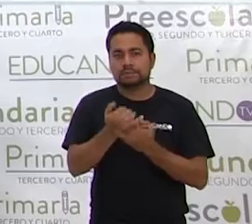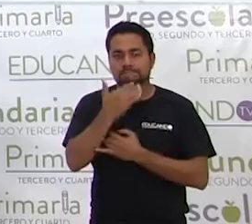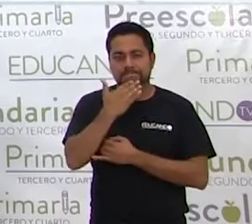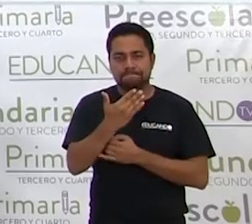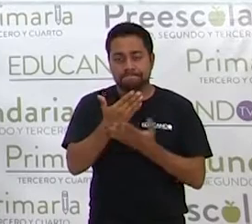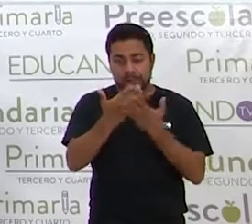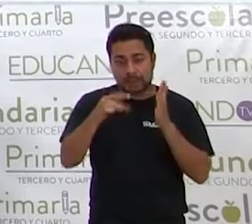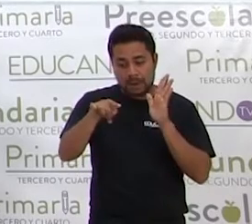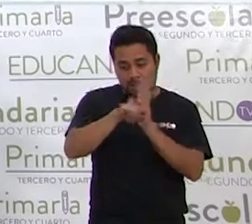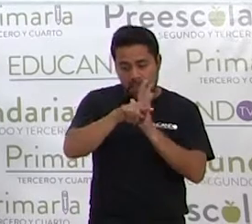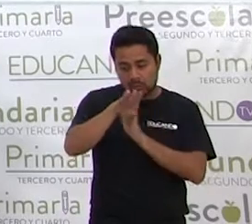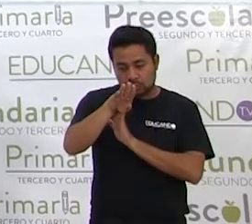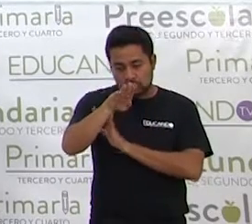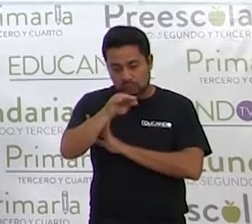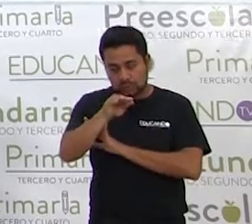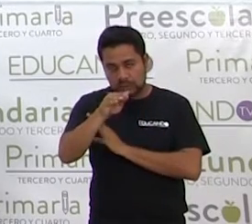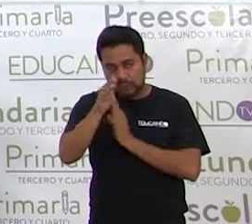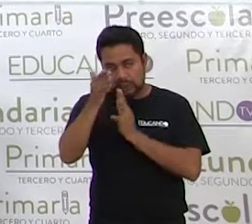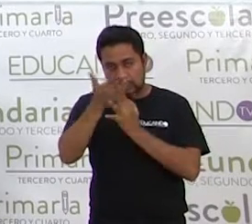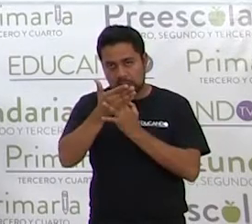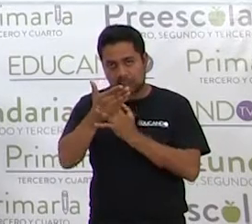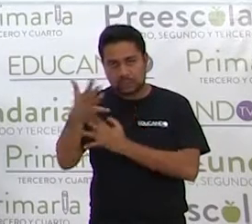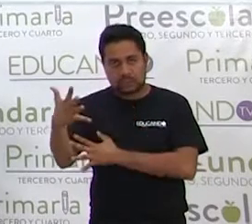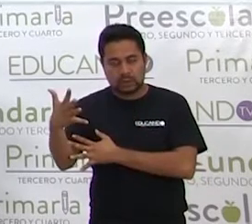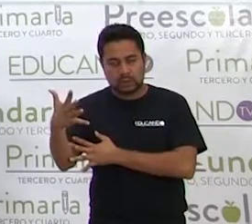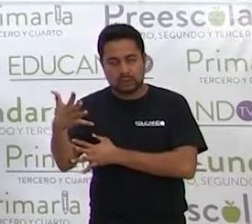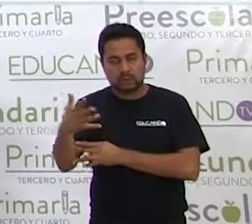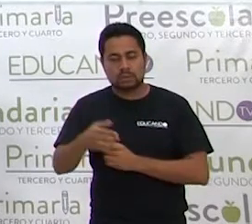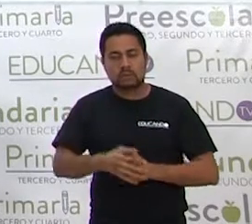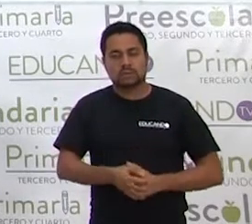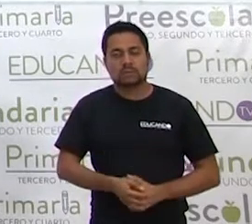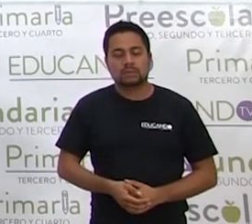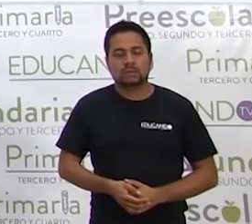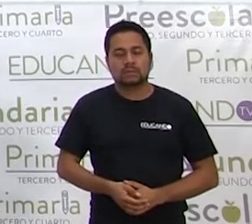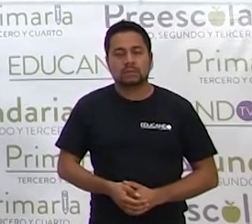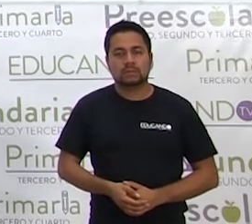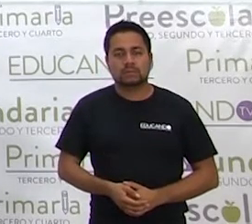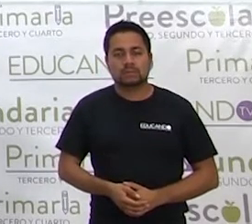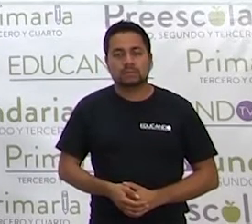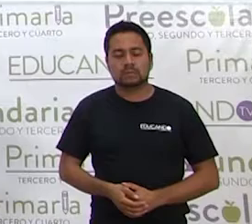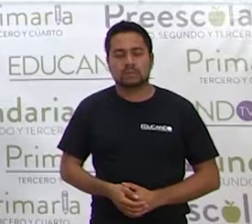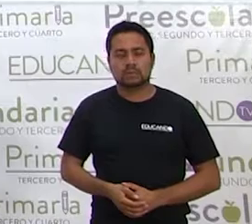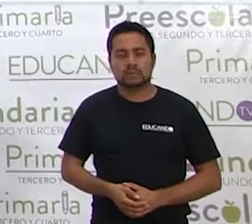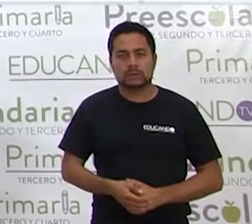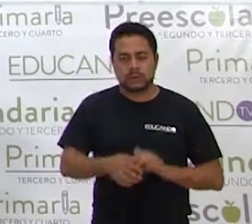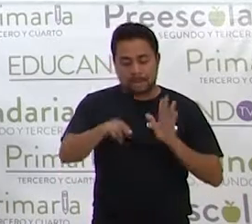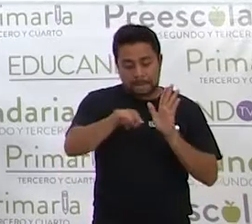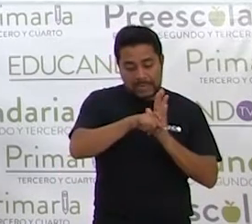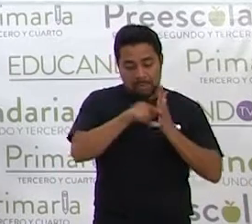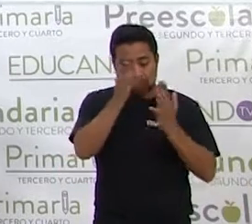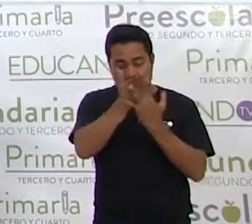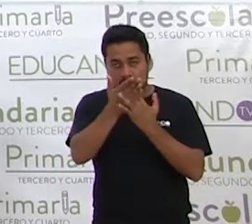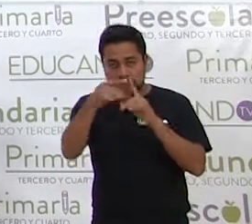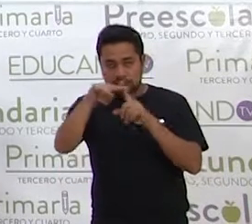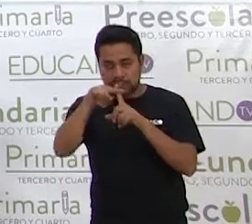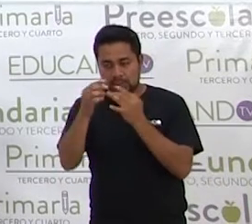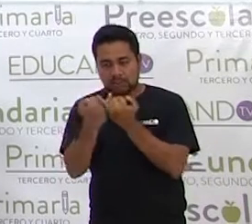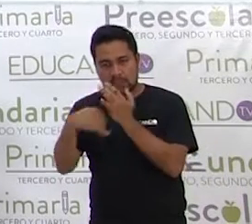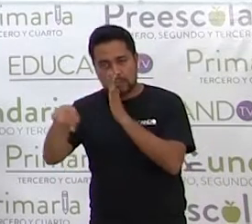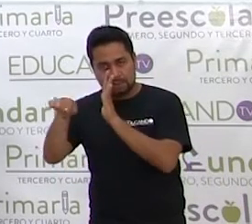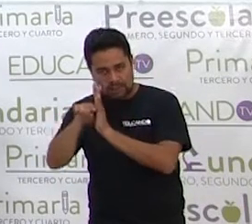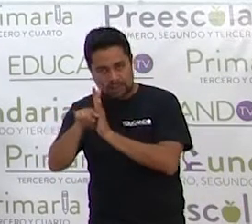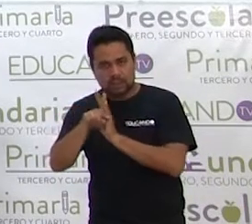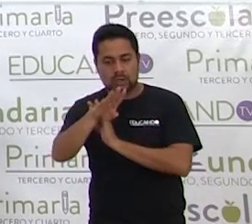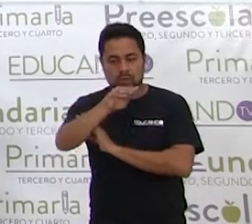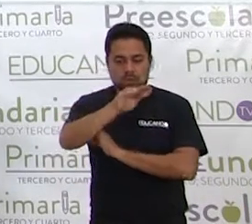menos 90 entre de 5 y 90 menos entre más menos 90